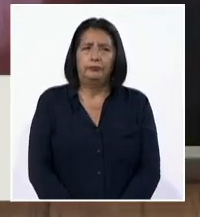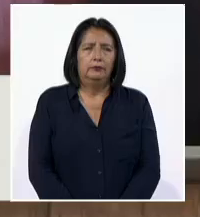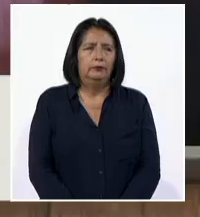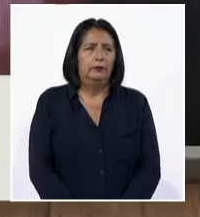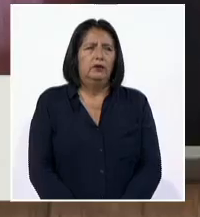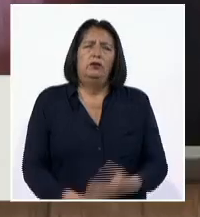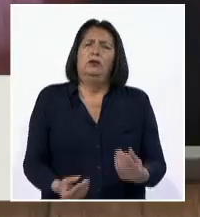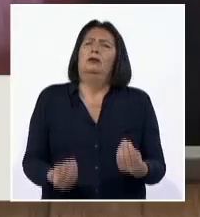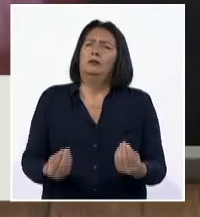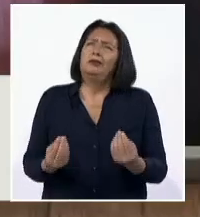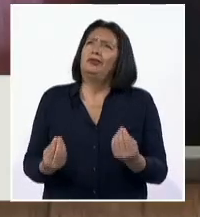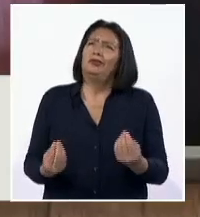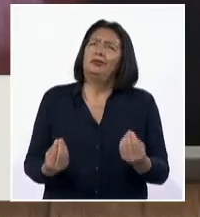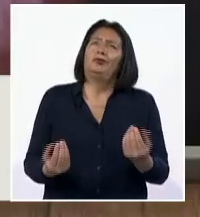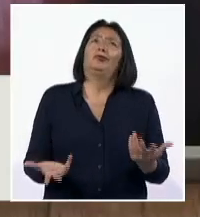¿Cómo no